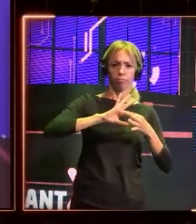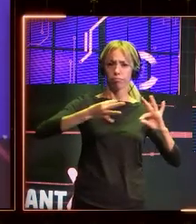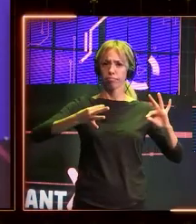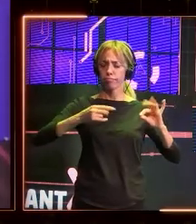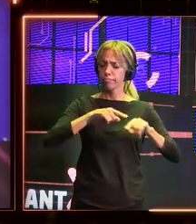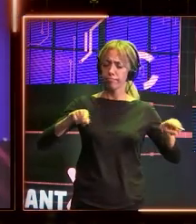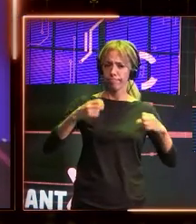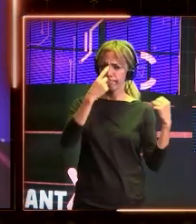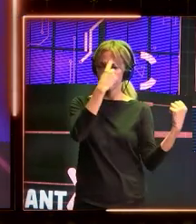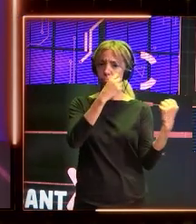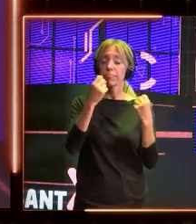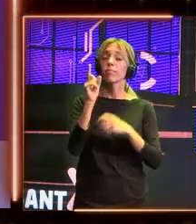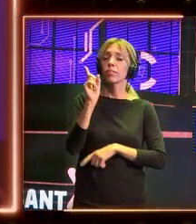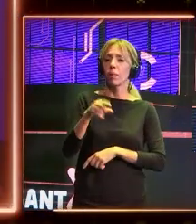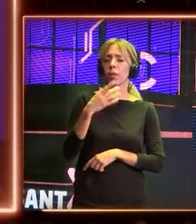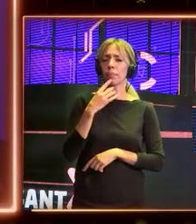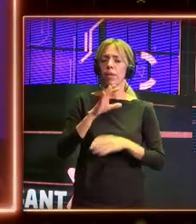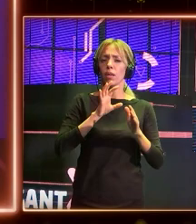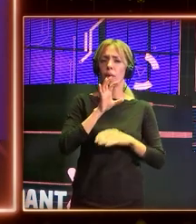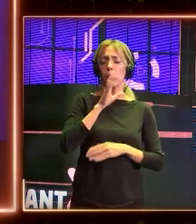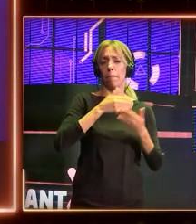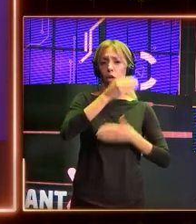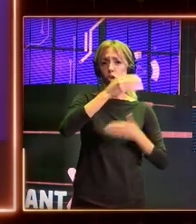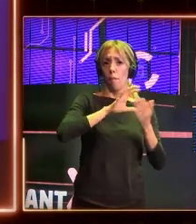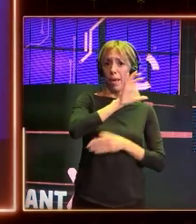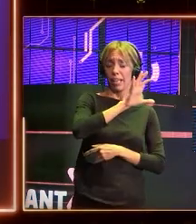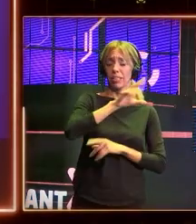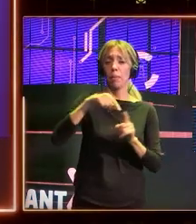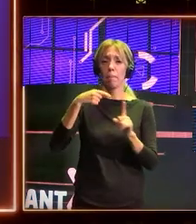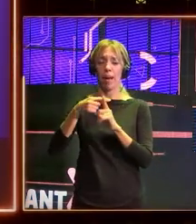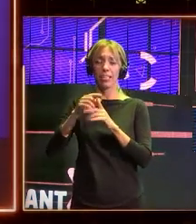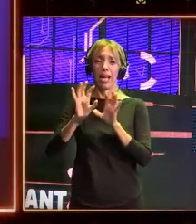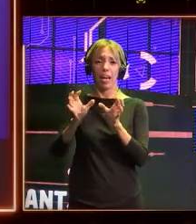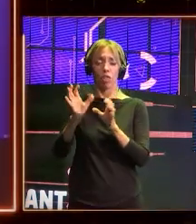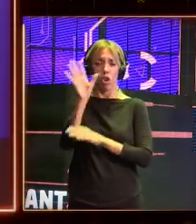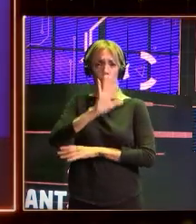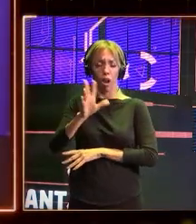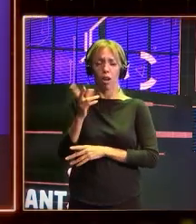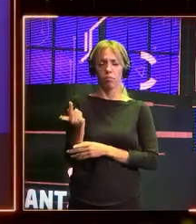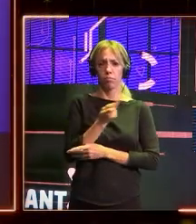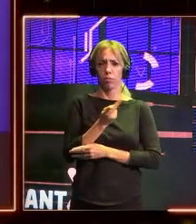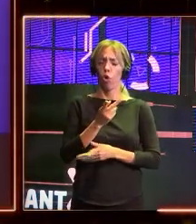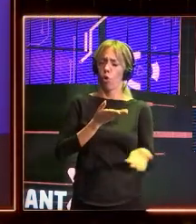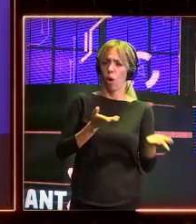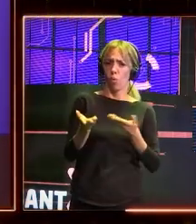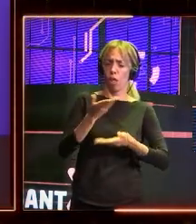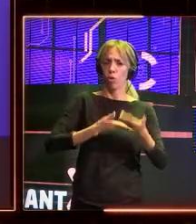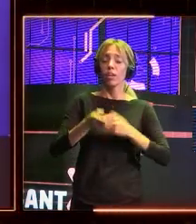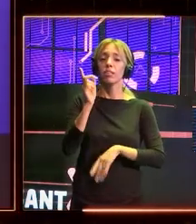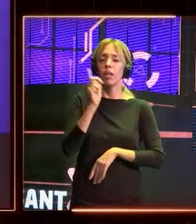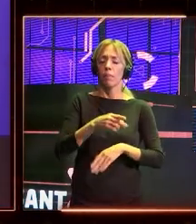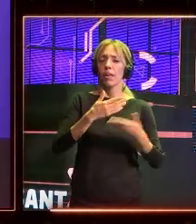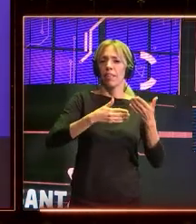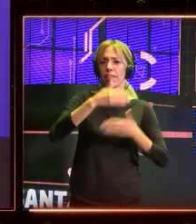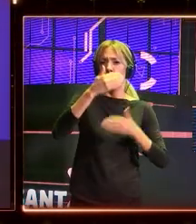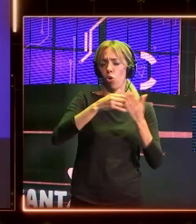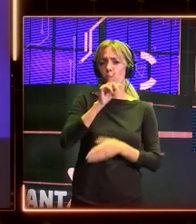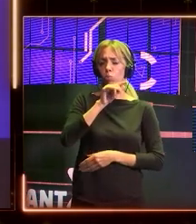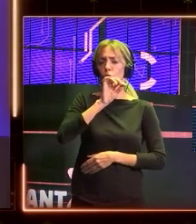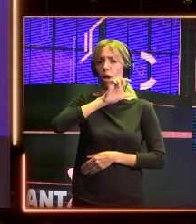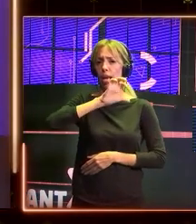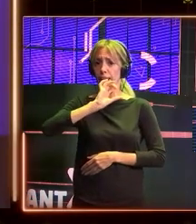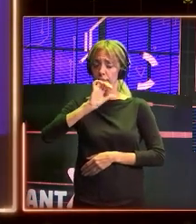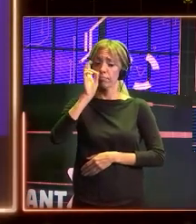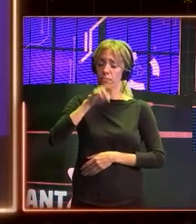y es colaboradora además del País y de Radio Nacional. También ha sido codirectora del diario.es